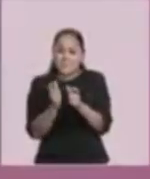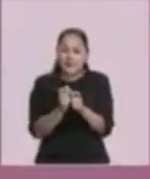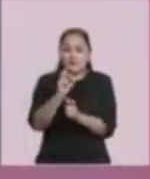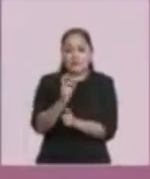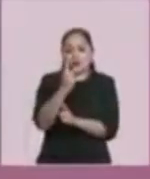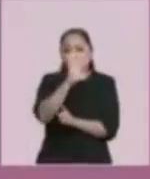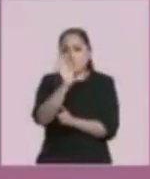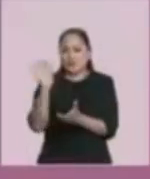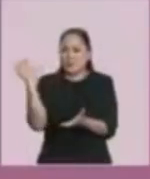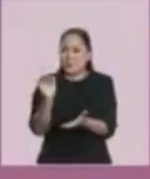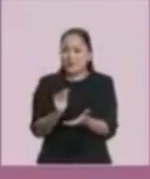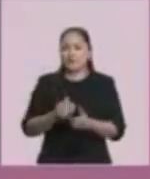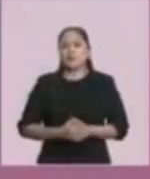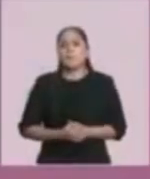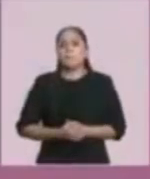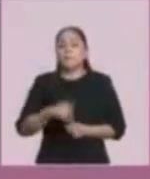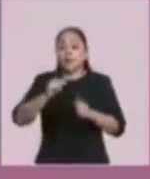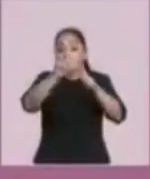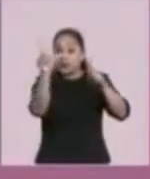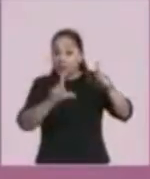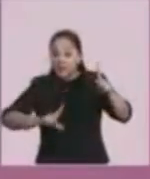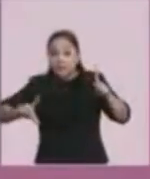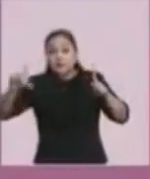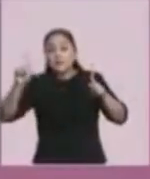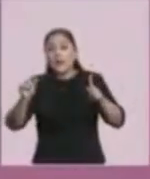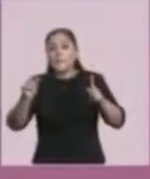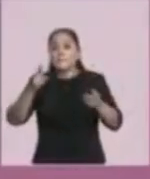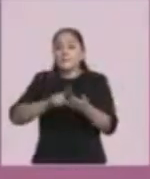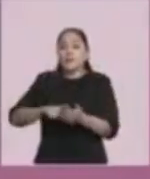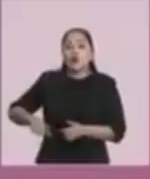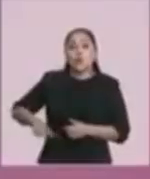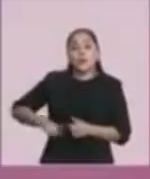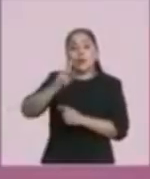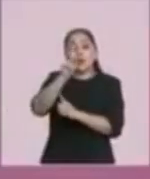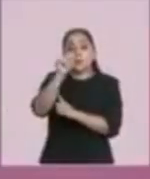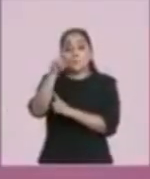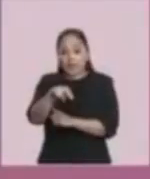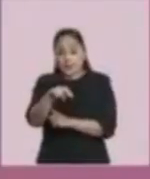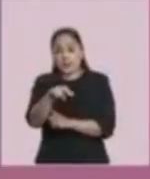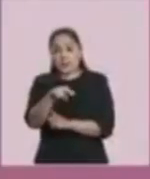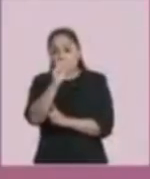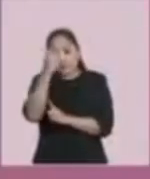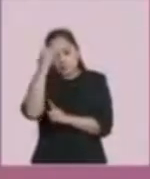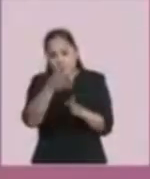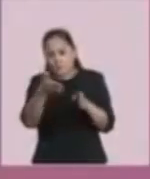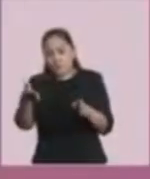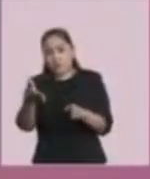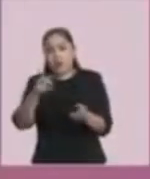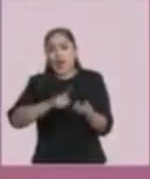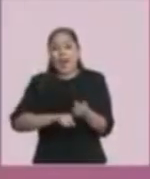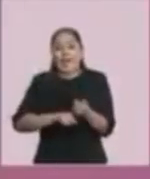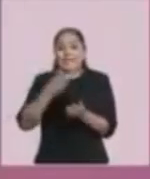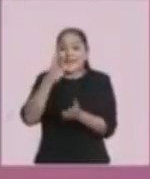38%, mientras a nivel nacional, en el gobierno del PAN, creció 3 veces.